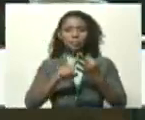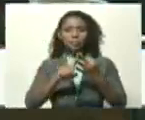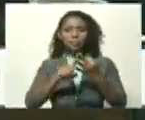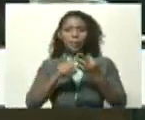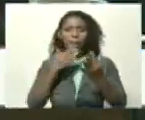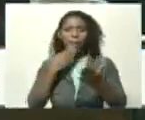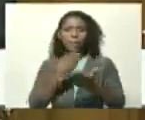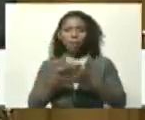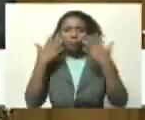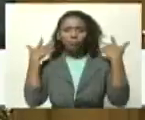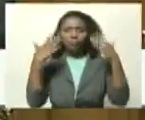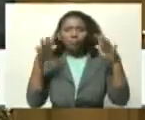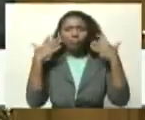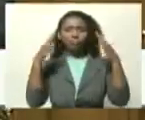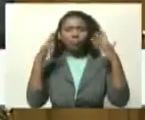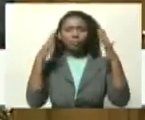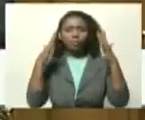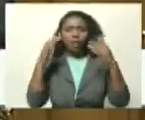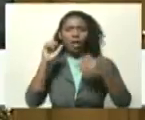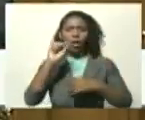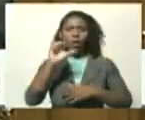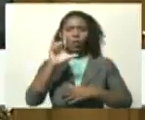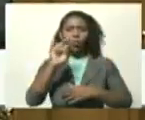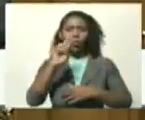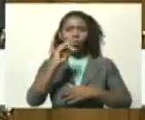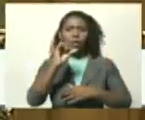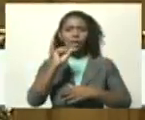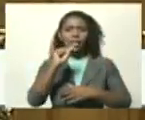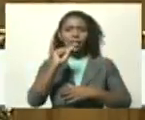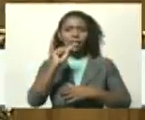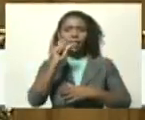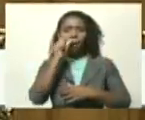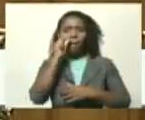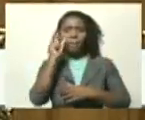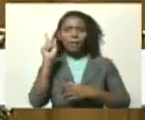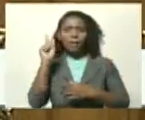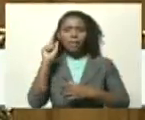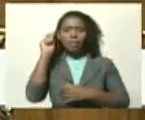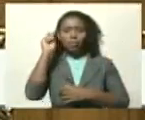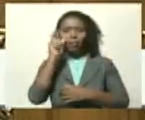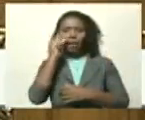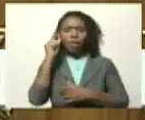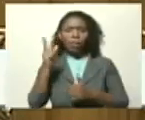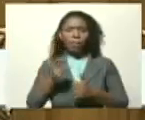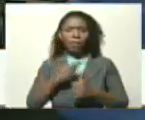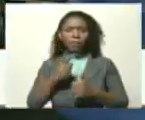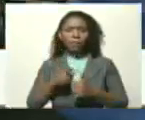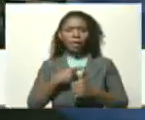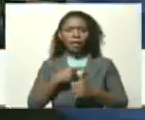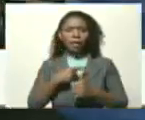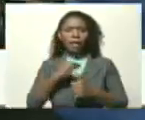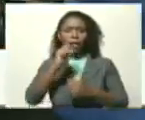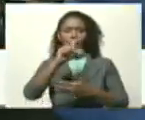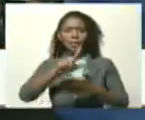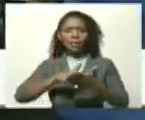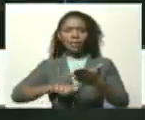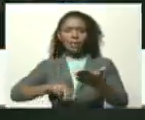Pido un aplauso para Luis Alfonso Reyes Castillos, diputado principal lista